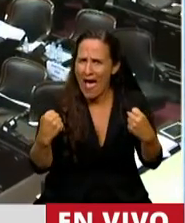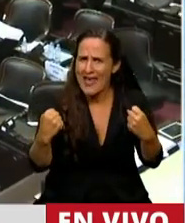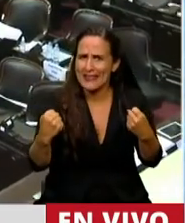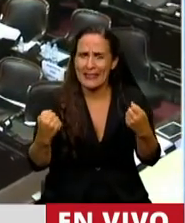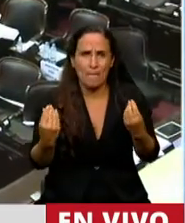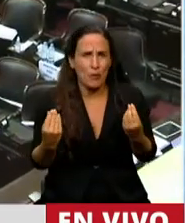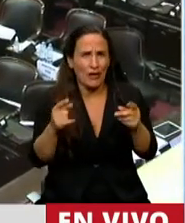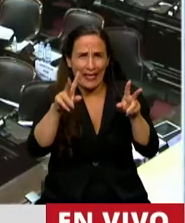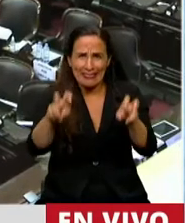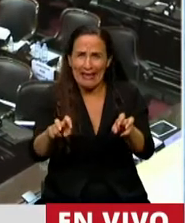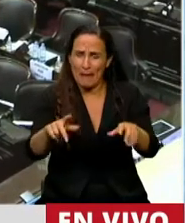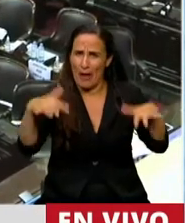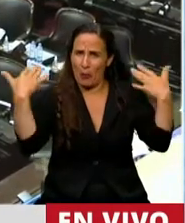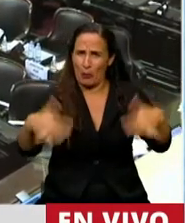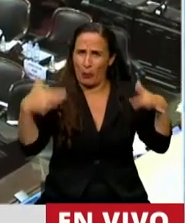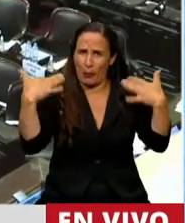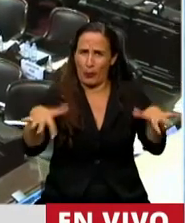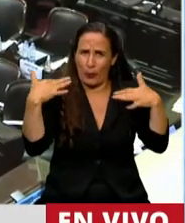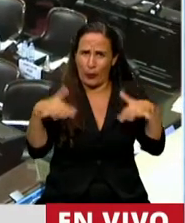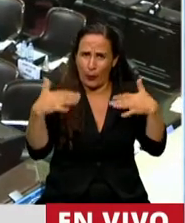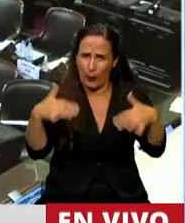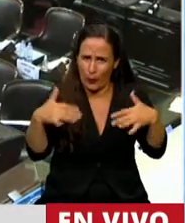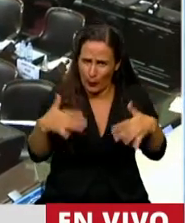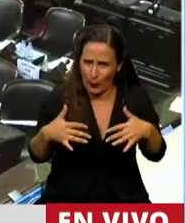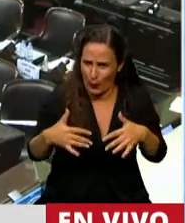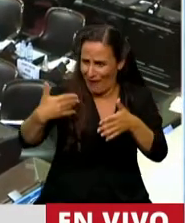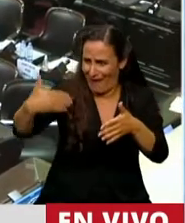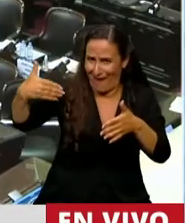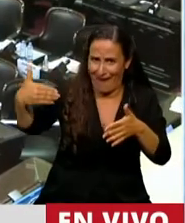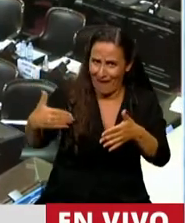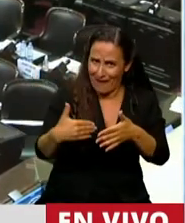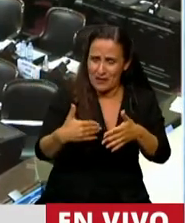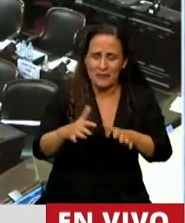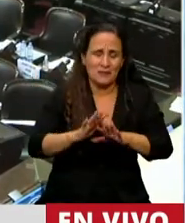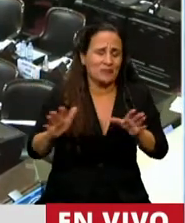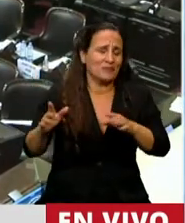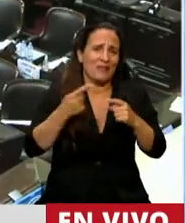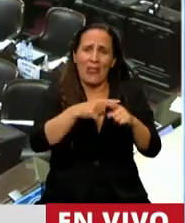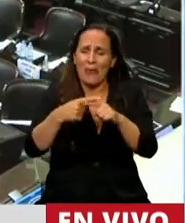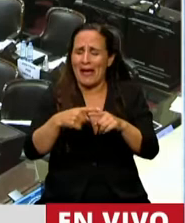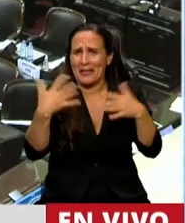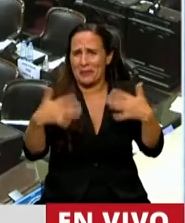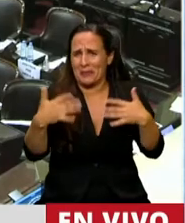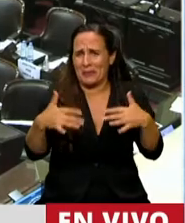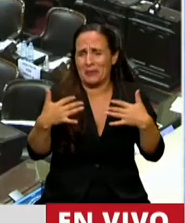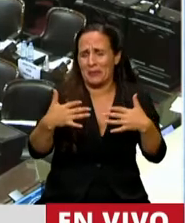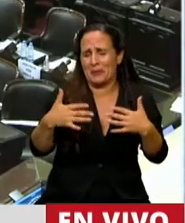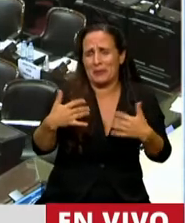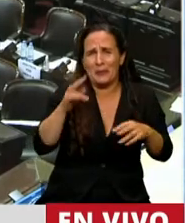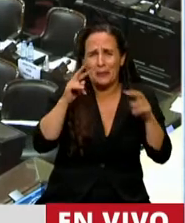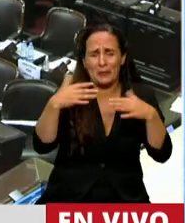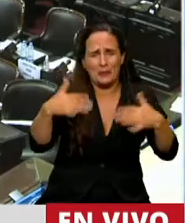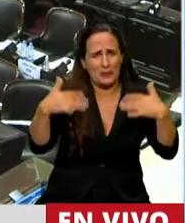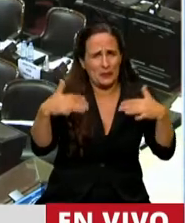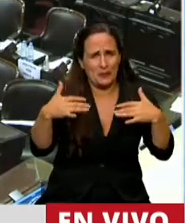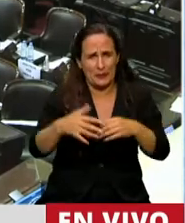lo que significa un blanqueo. He escuchado de todo en cada uno de esos debates.